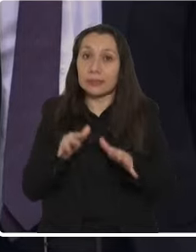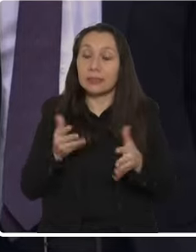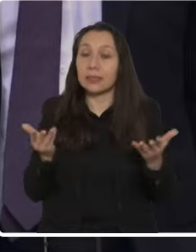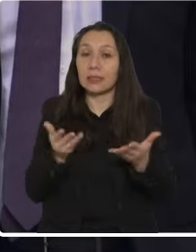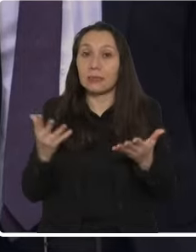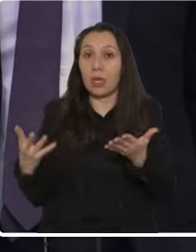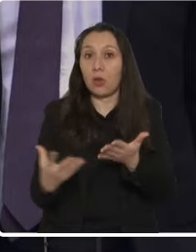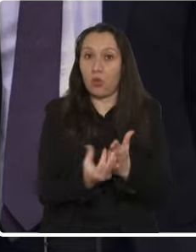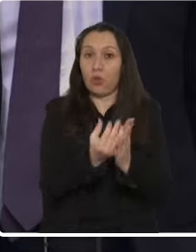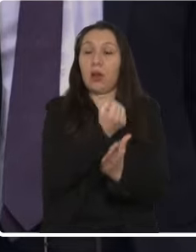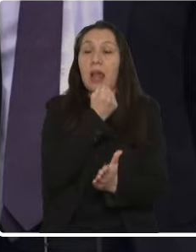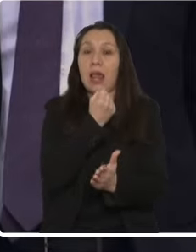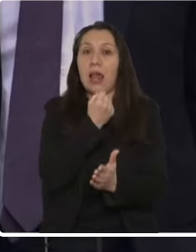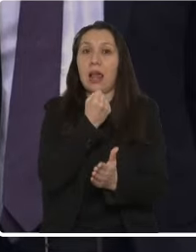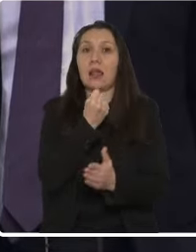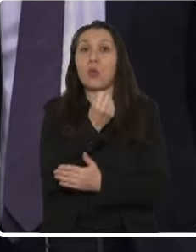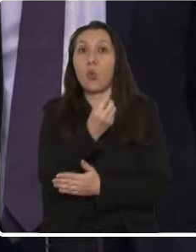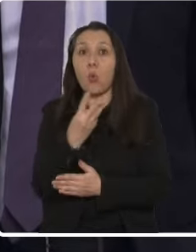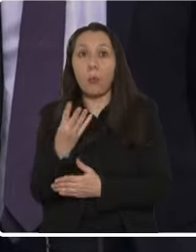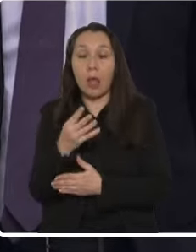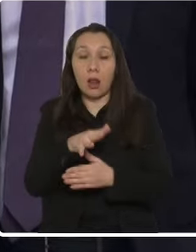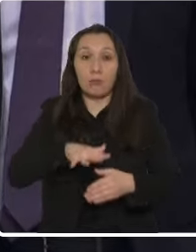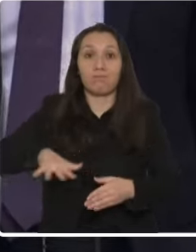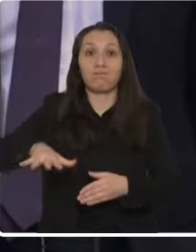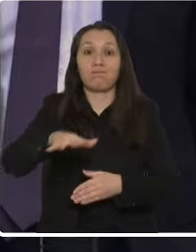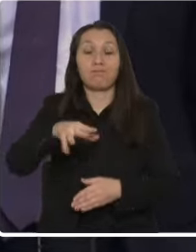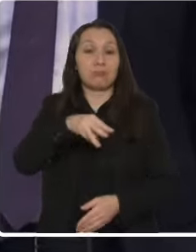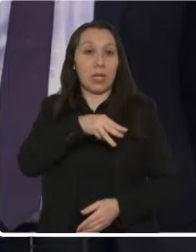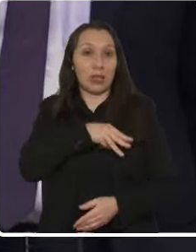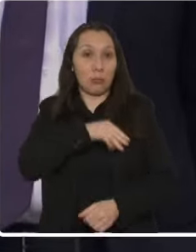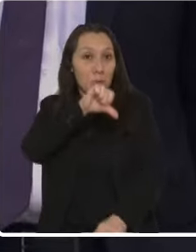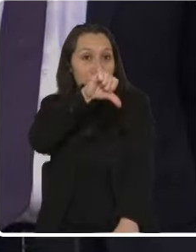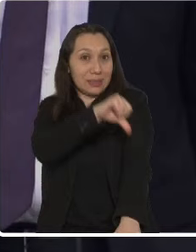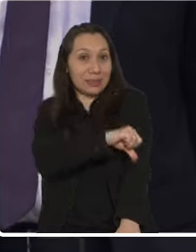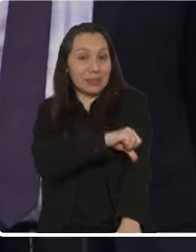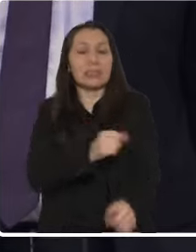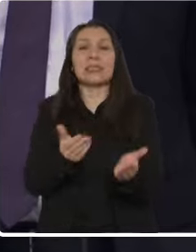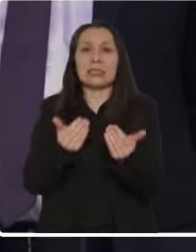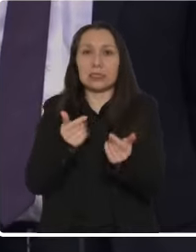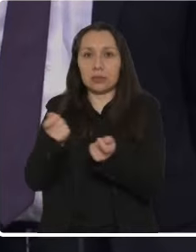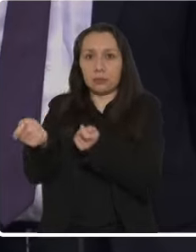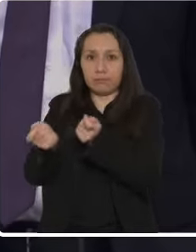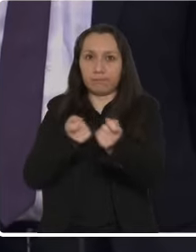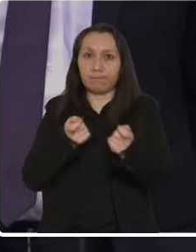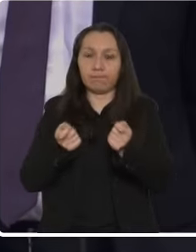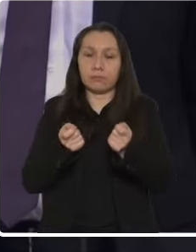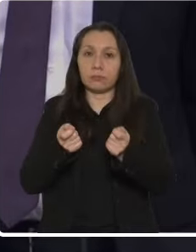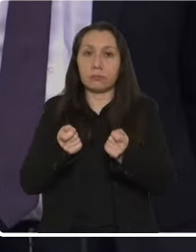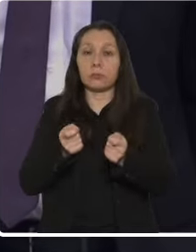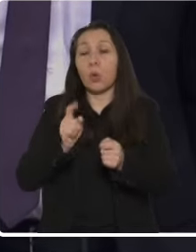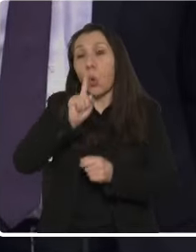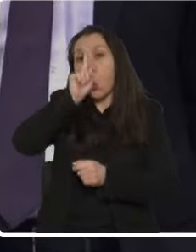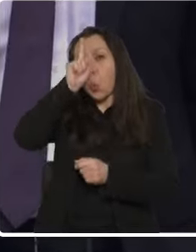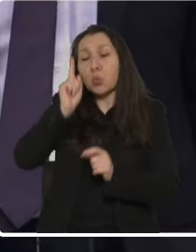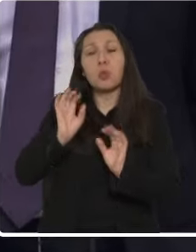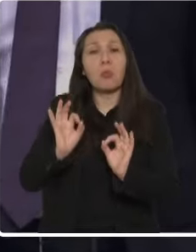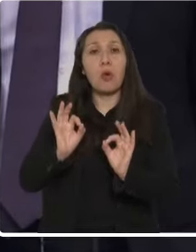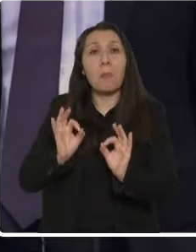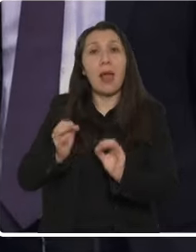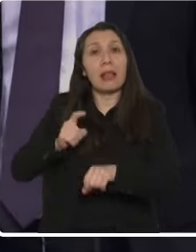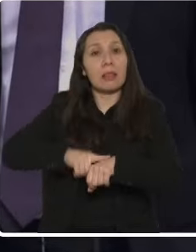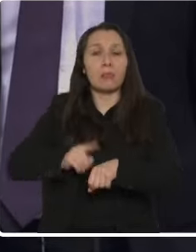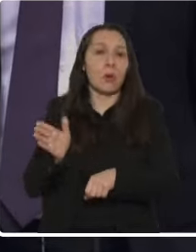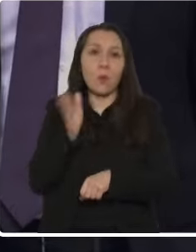que para alcanzar la escala de la región metropolitana se requiere una cantidad de recursos que en tiempos habituales no